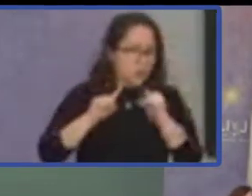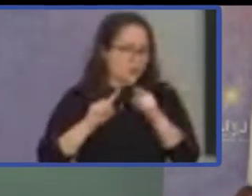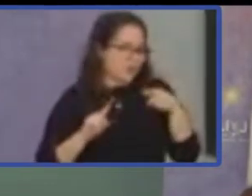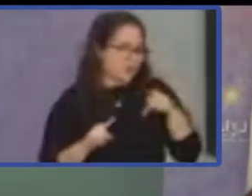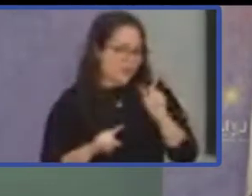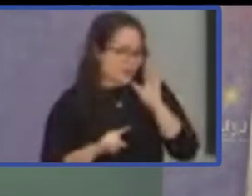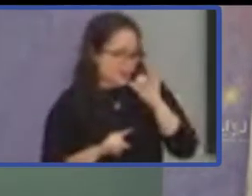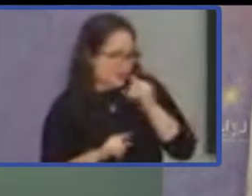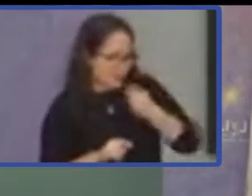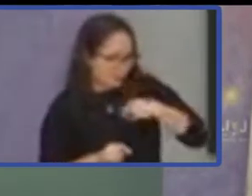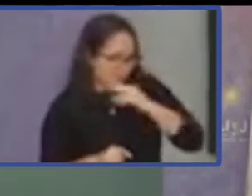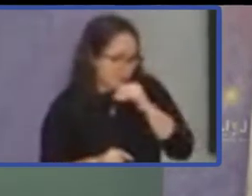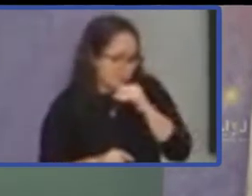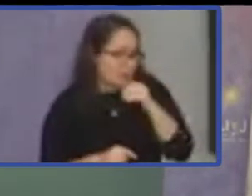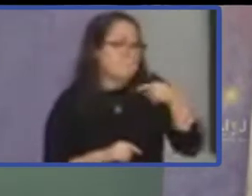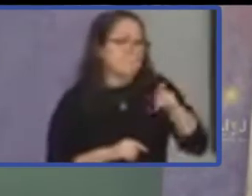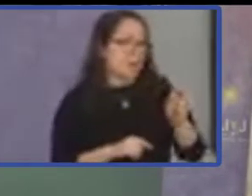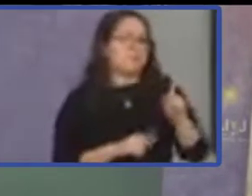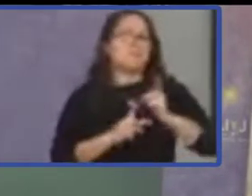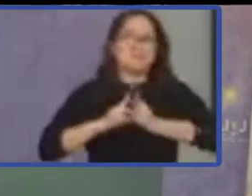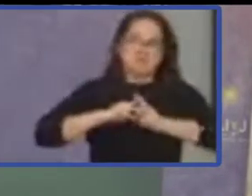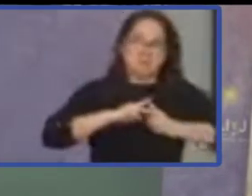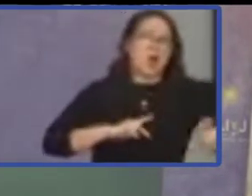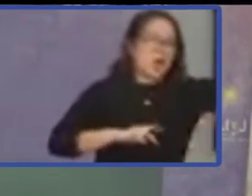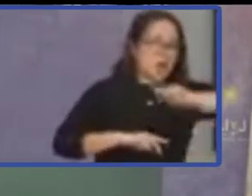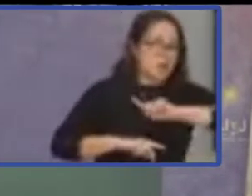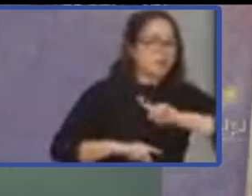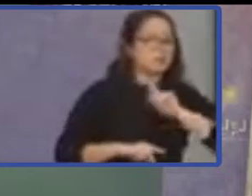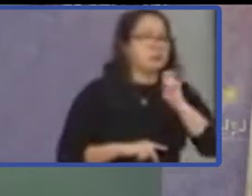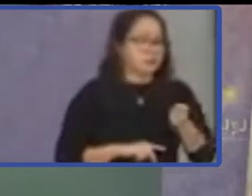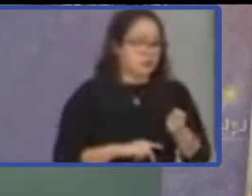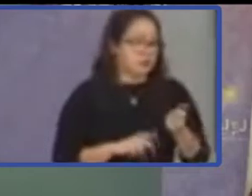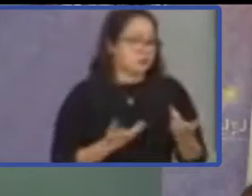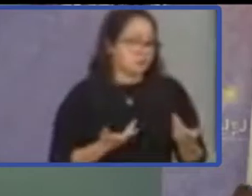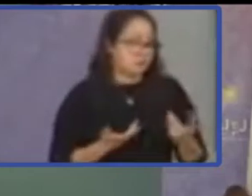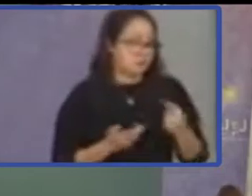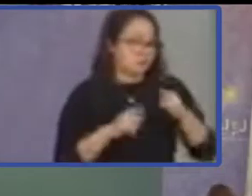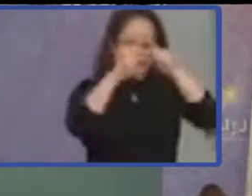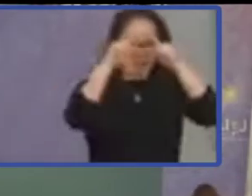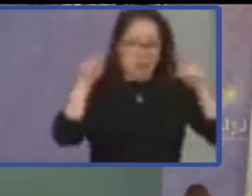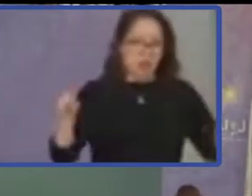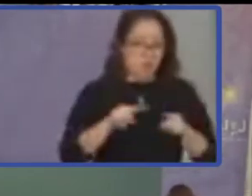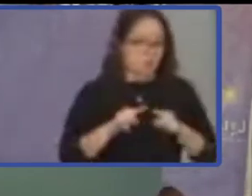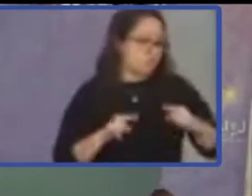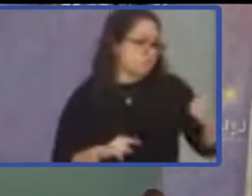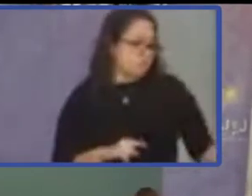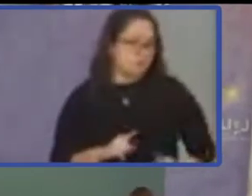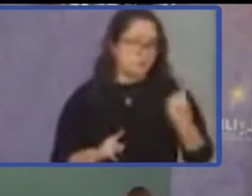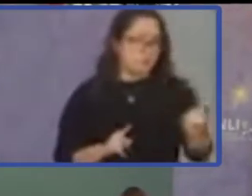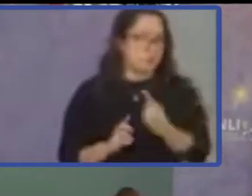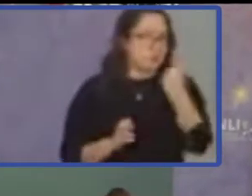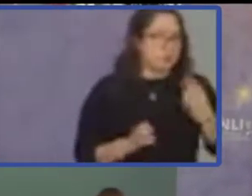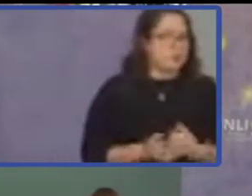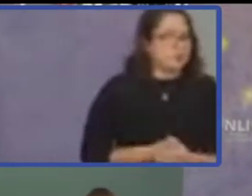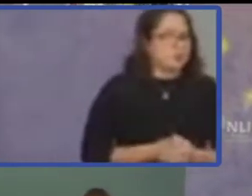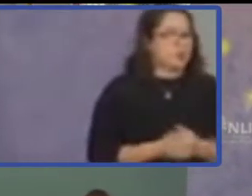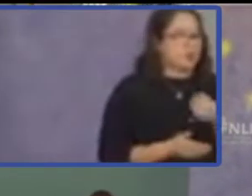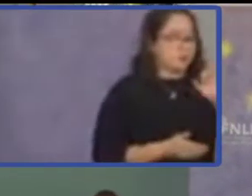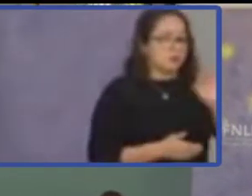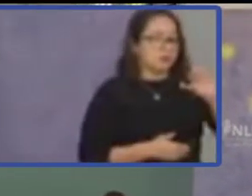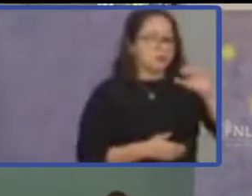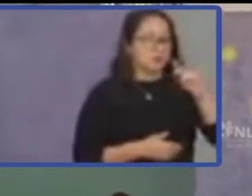matemáticos eso tiende a un número de triángulos infinito. El fractal copo de nieve,